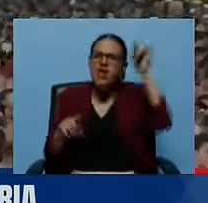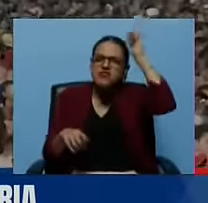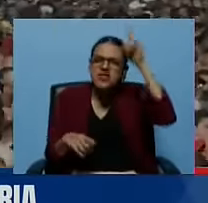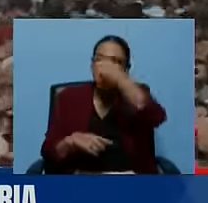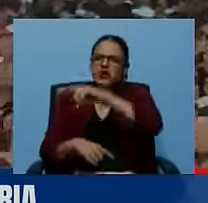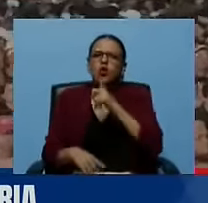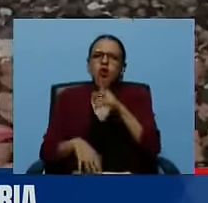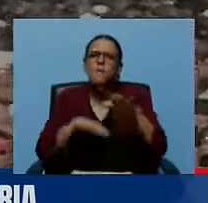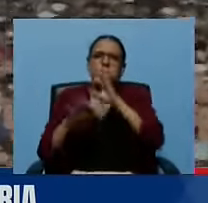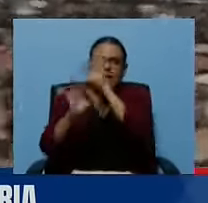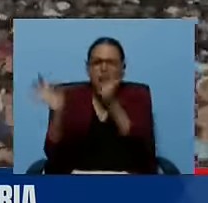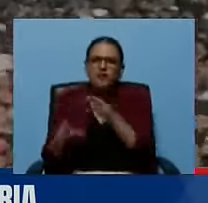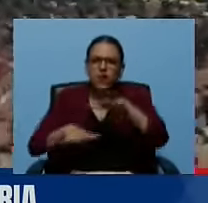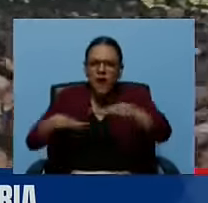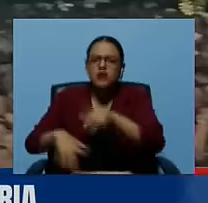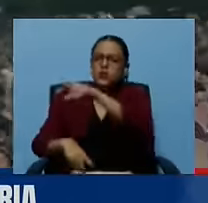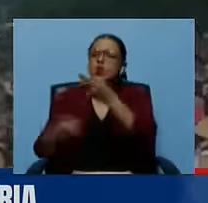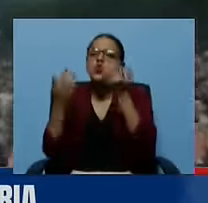gente fascista.